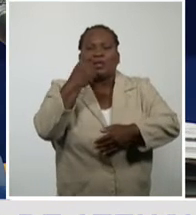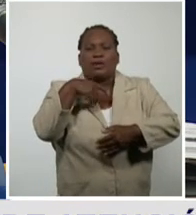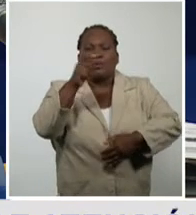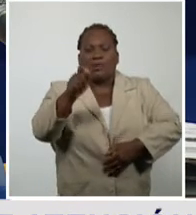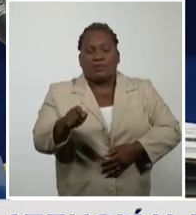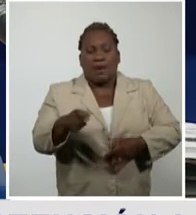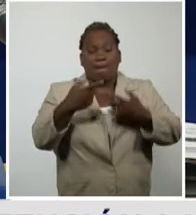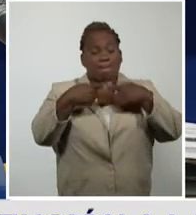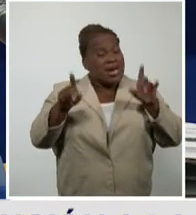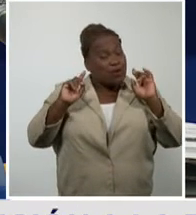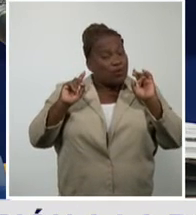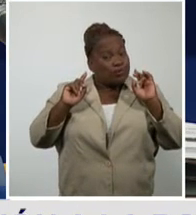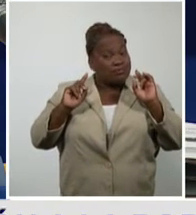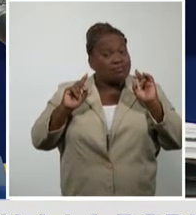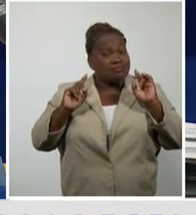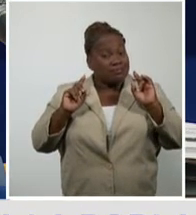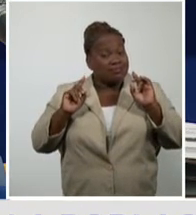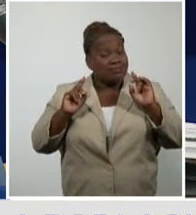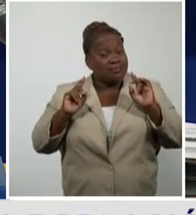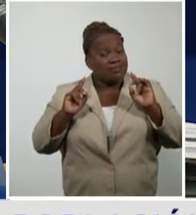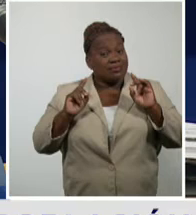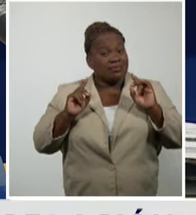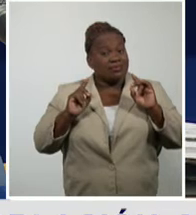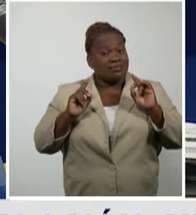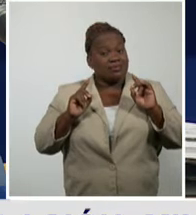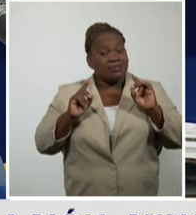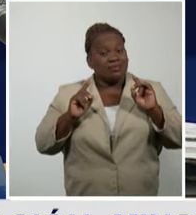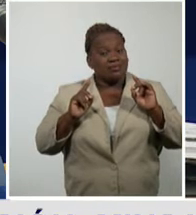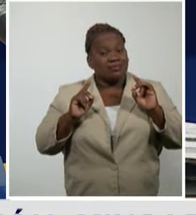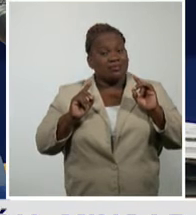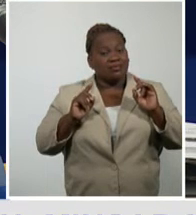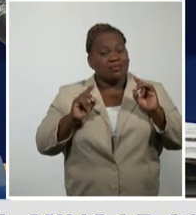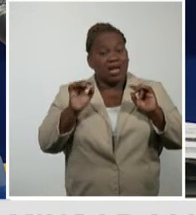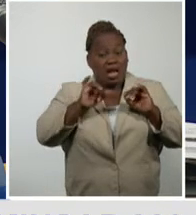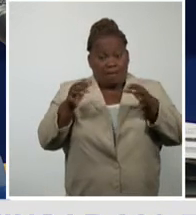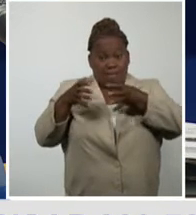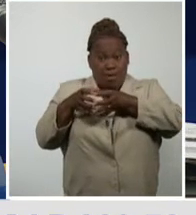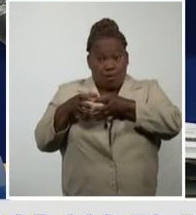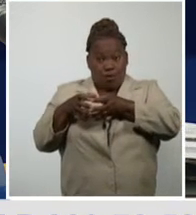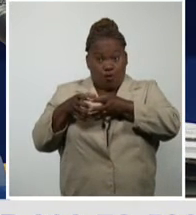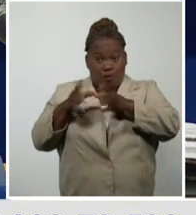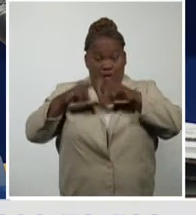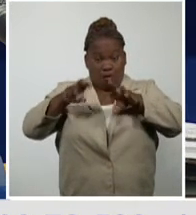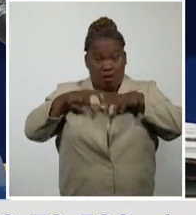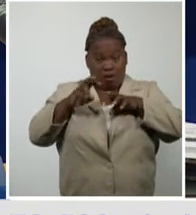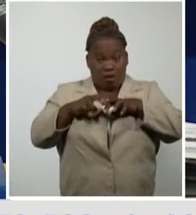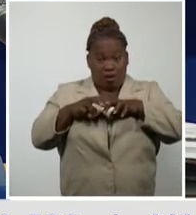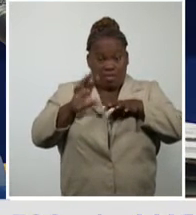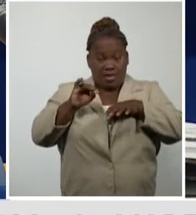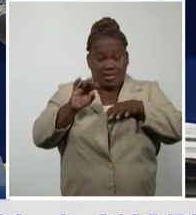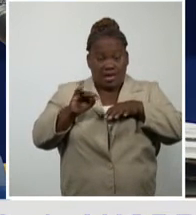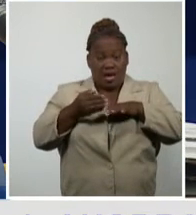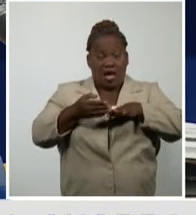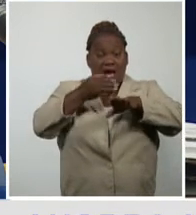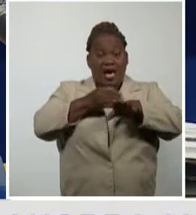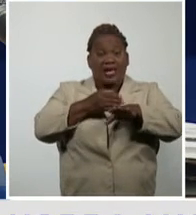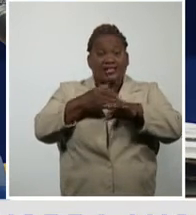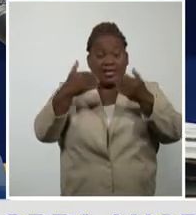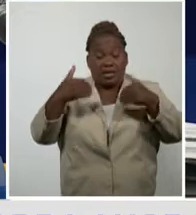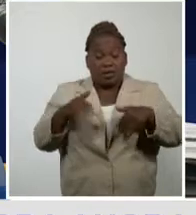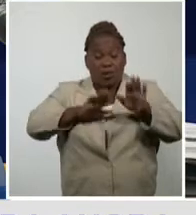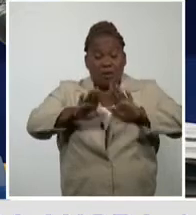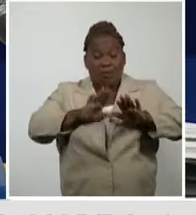pasa es que, como ellos mismos dicen, el anticuerpo aún no se ha probado